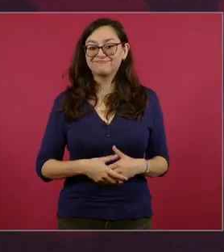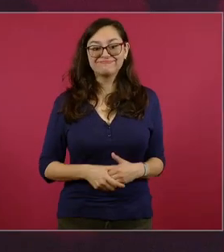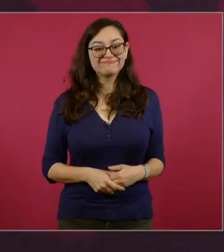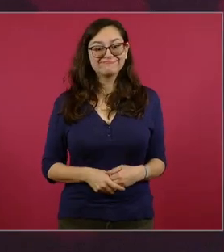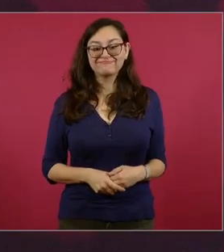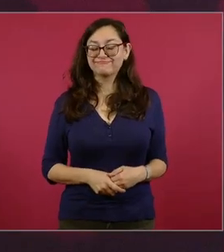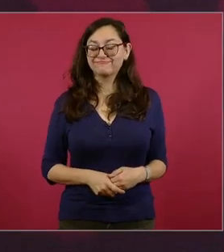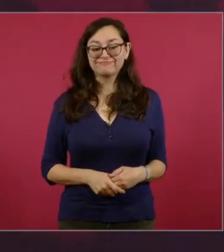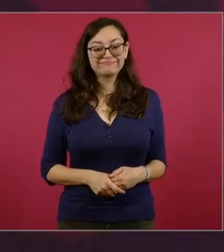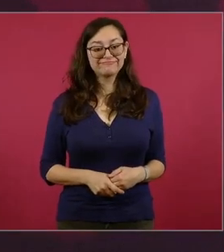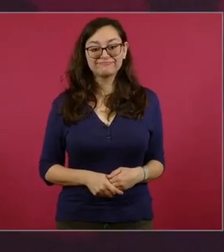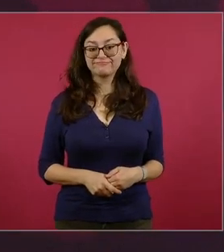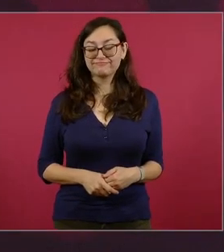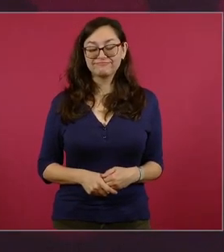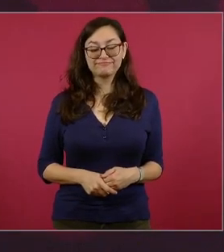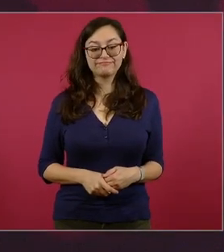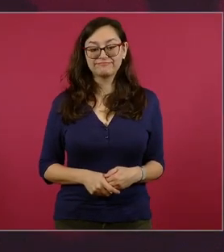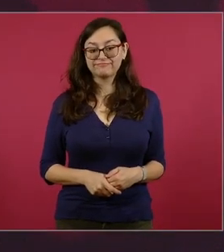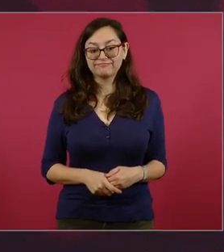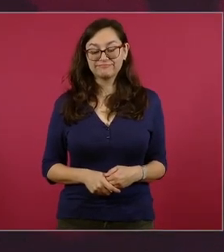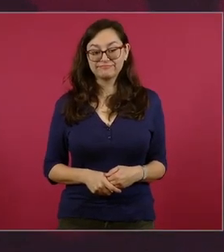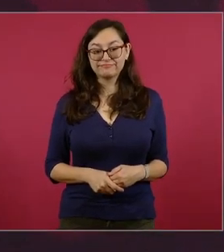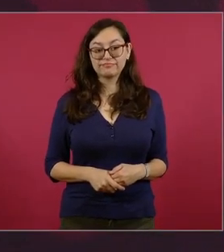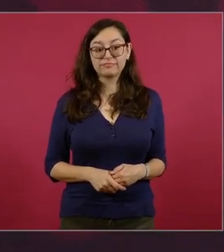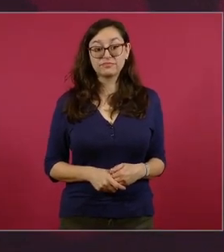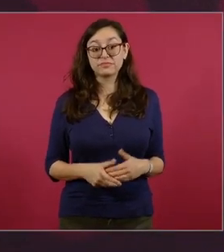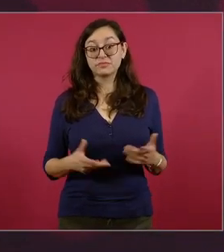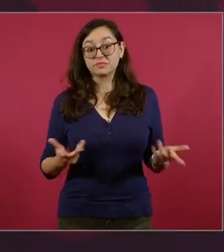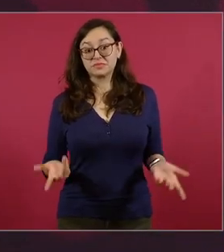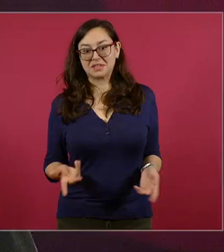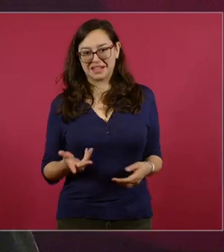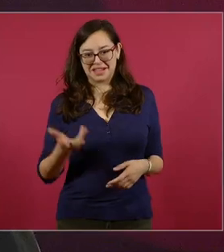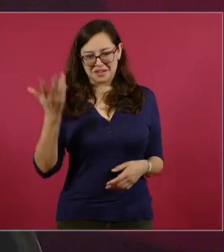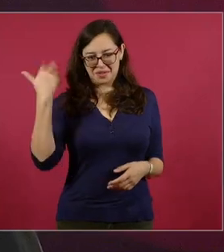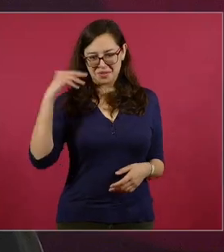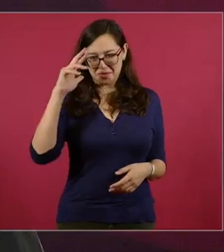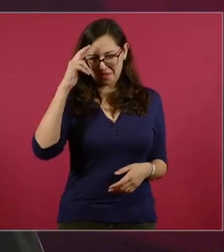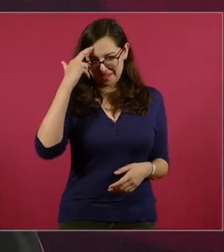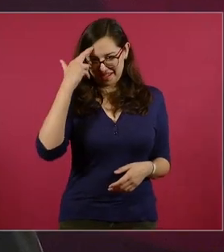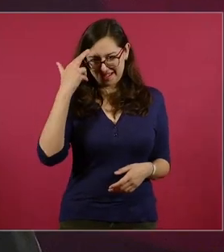Ya aquello de el cuarto poder